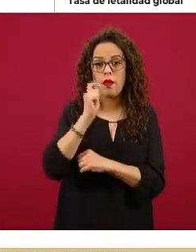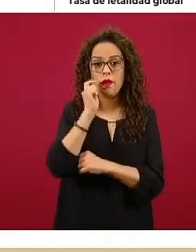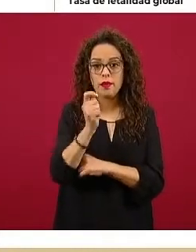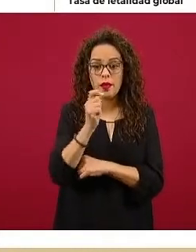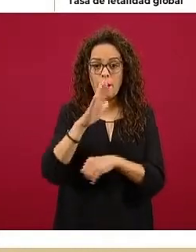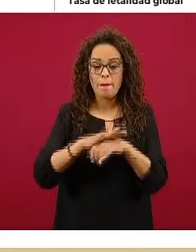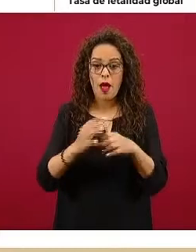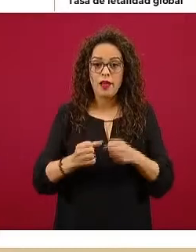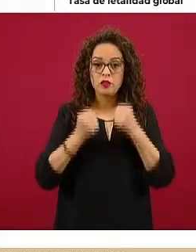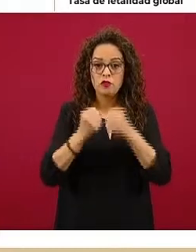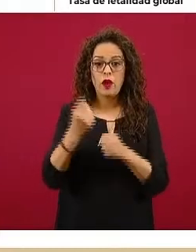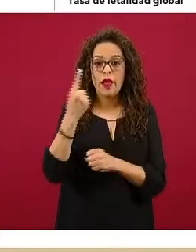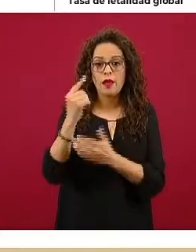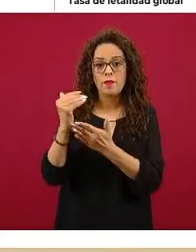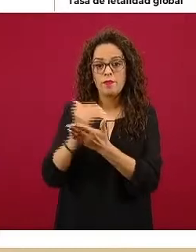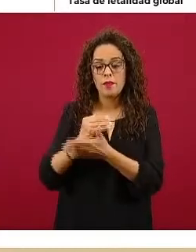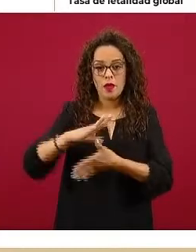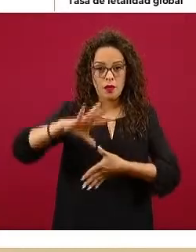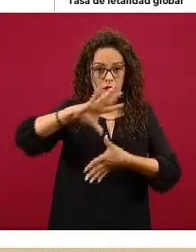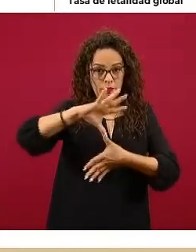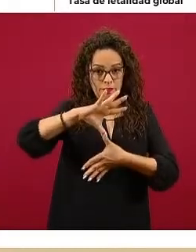las Américas, teniendo un